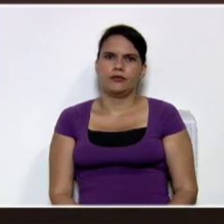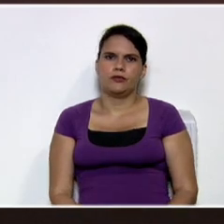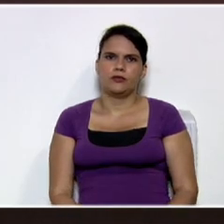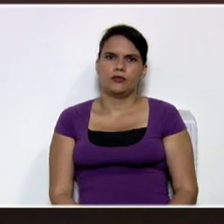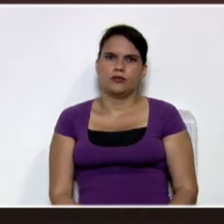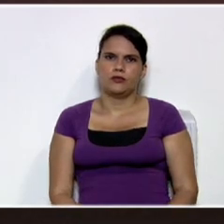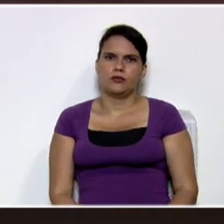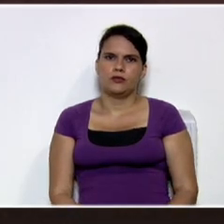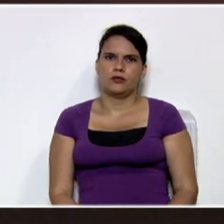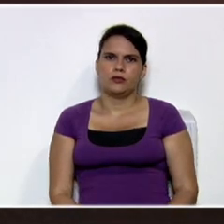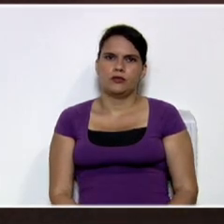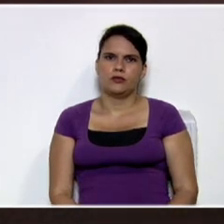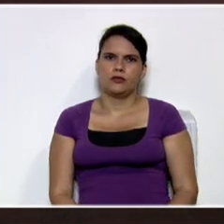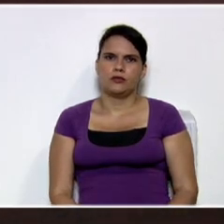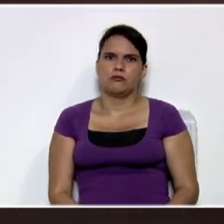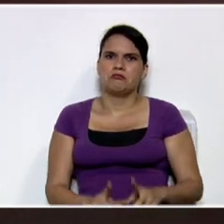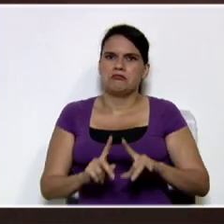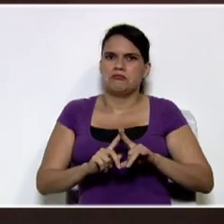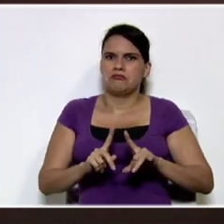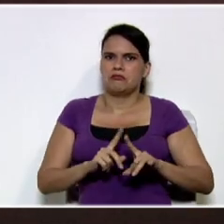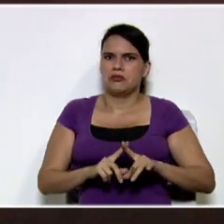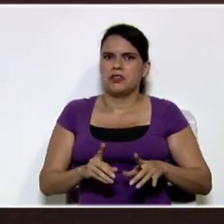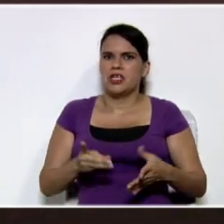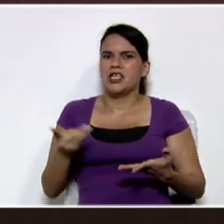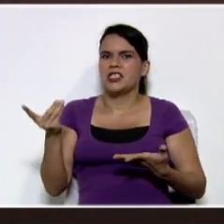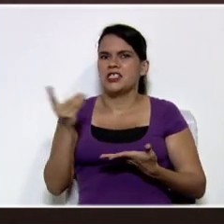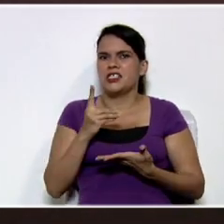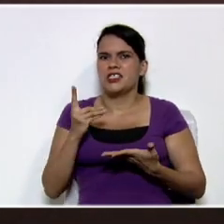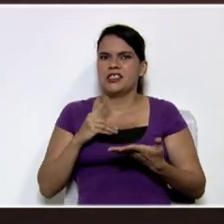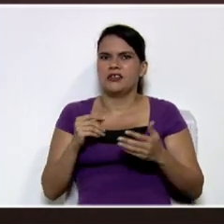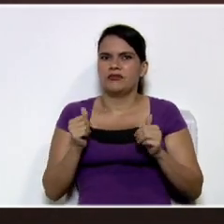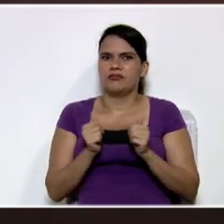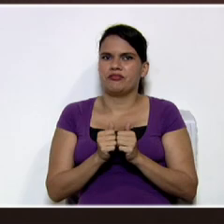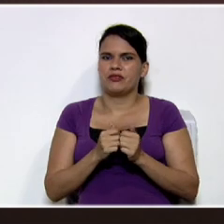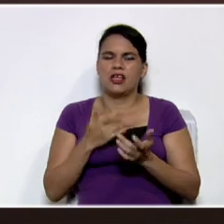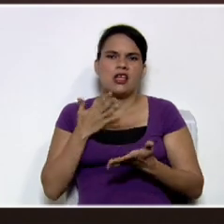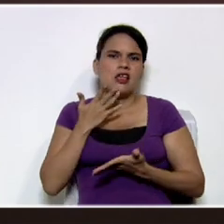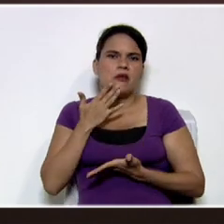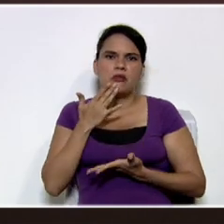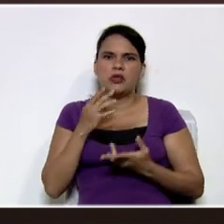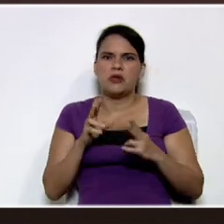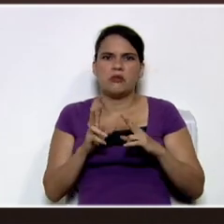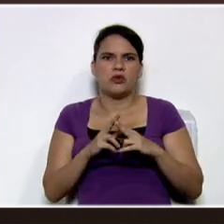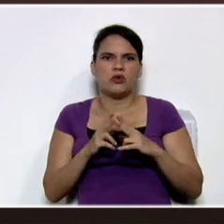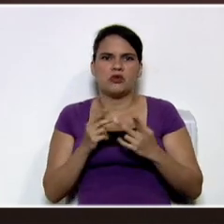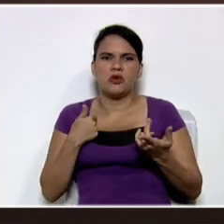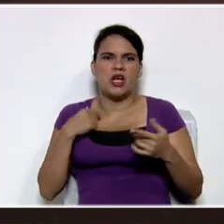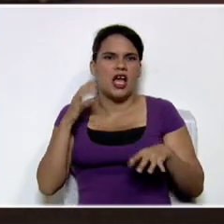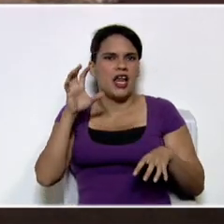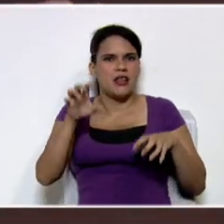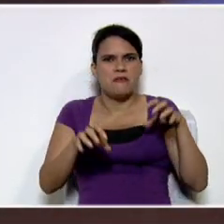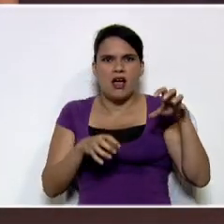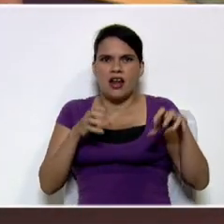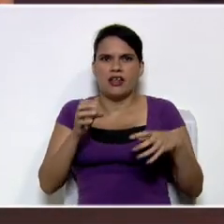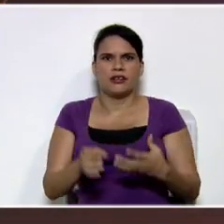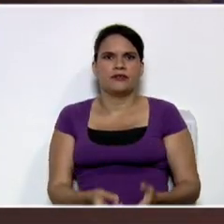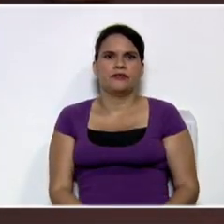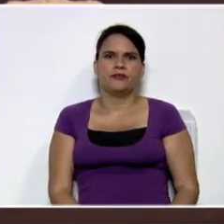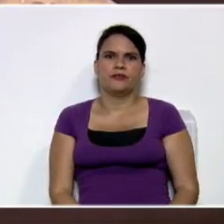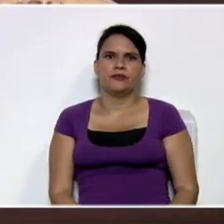hacer una serie de petroglifos que son los más conocidos, como por ejemplo de animales,